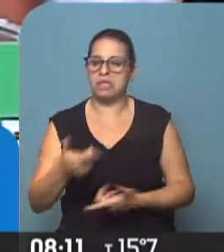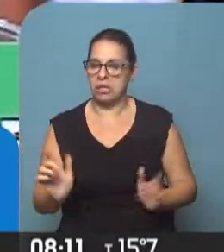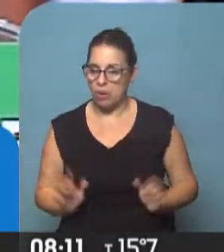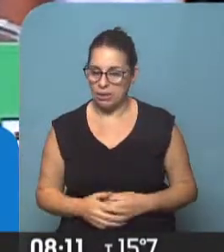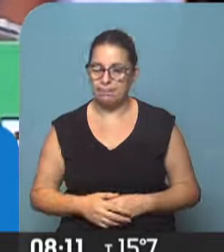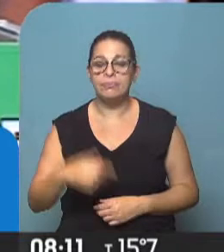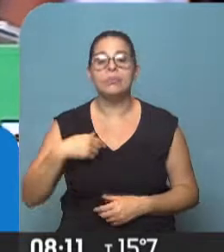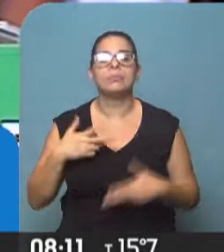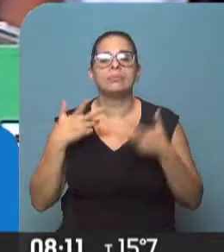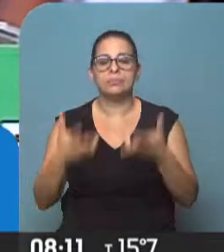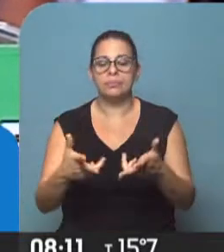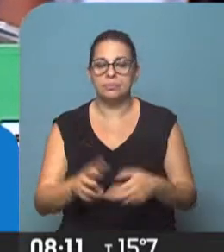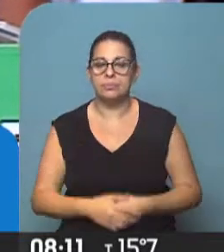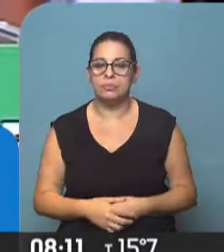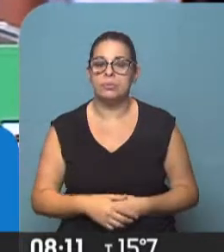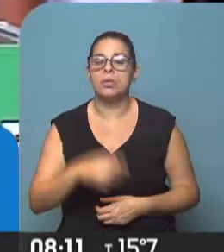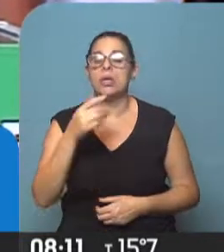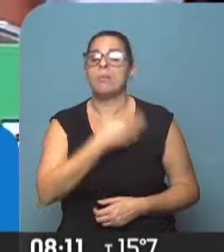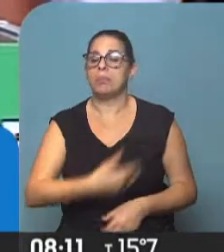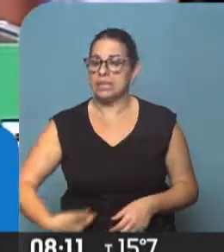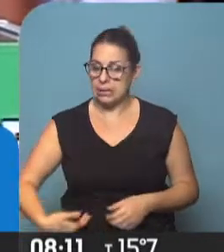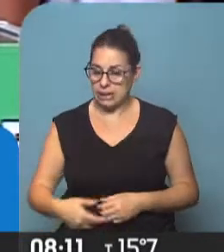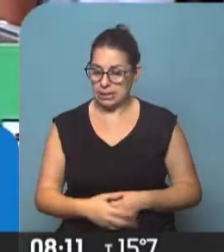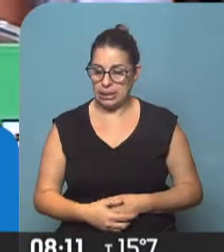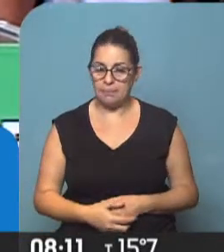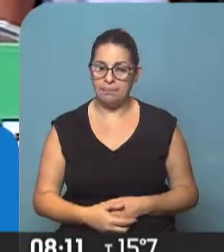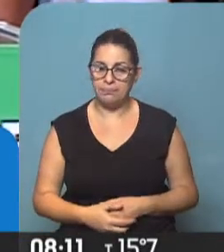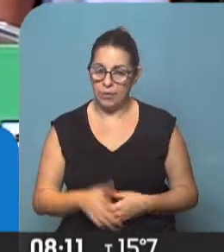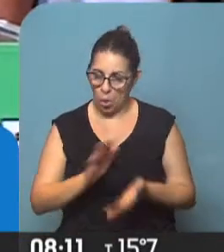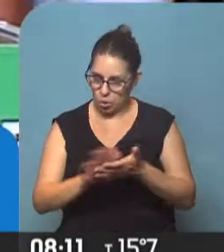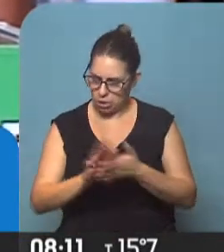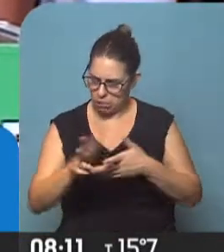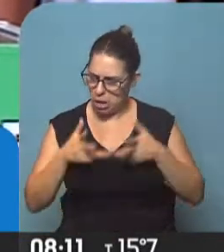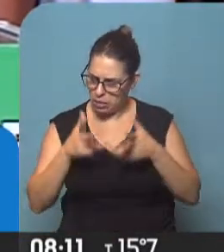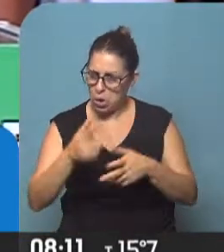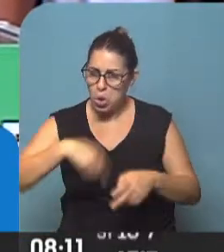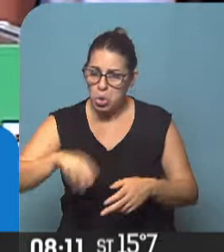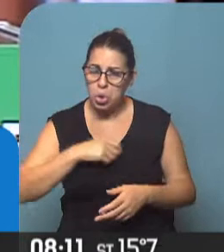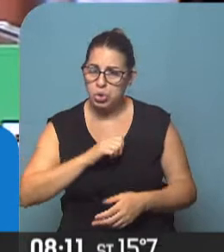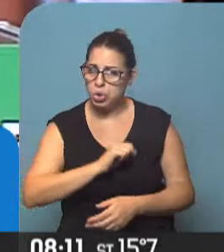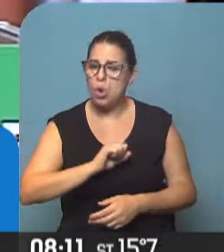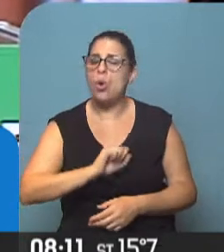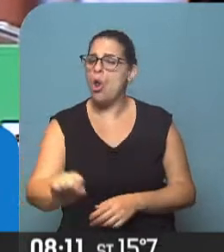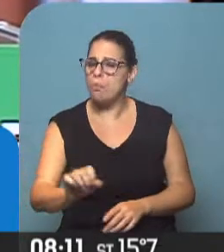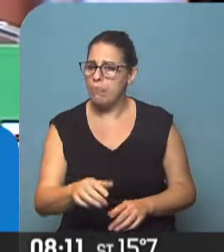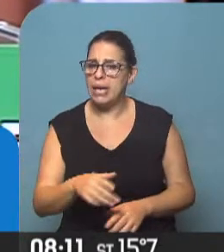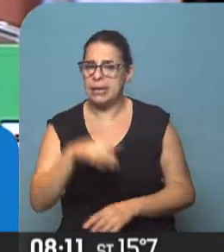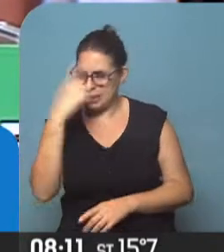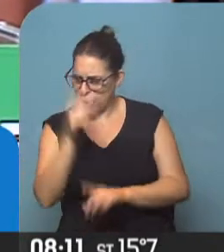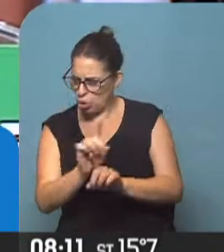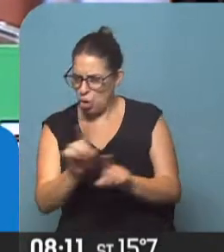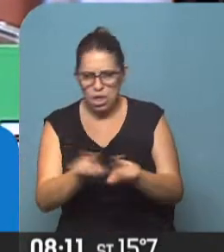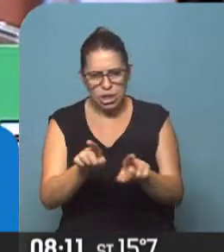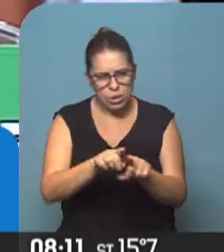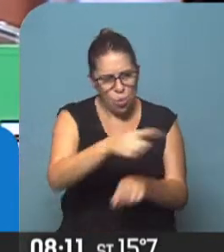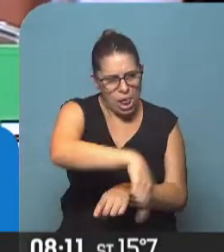digo al señor presidente, le reitero, no somos golpistas como fueron ellos